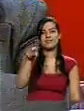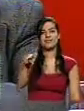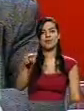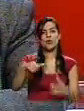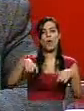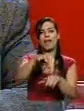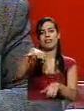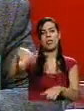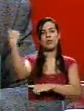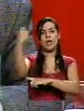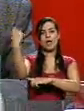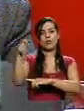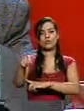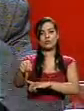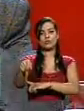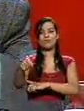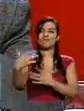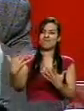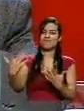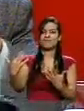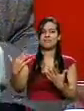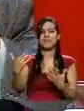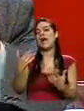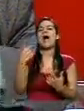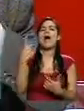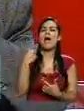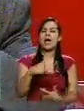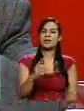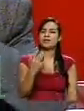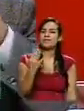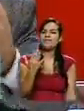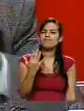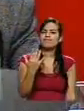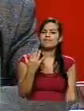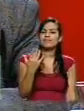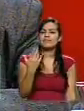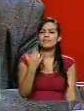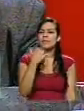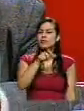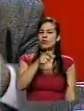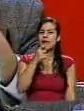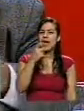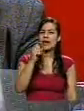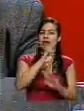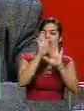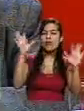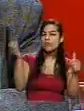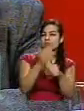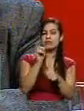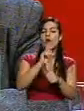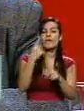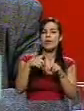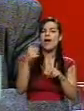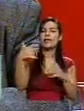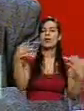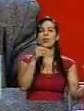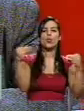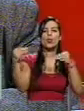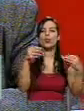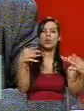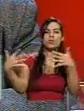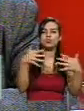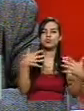hay una, digamos, no conscientemente, pero intuitivamente, se desarrolla una lucha de clases. Yo